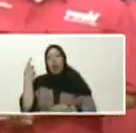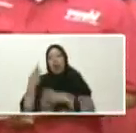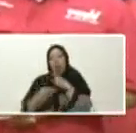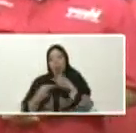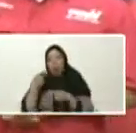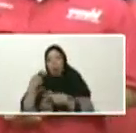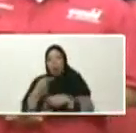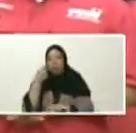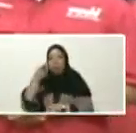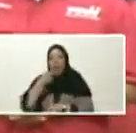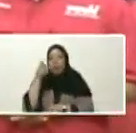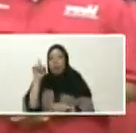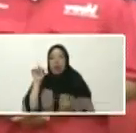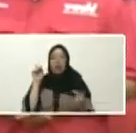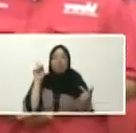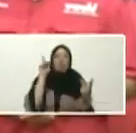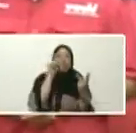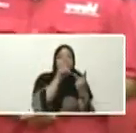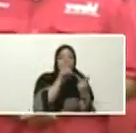Perfeccionarlo.